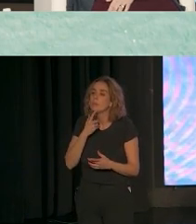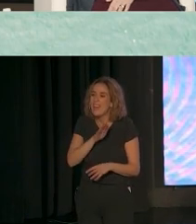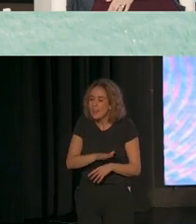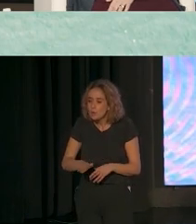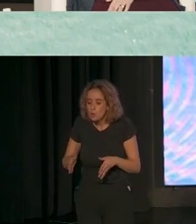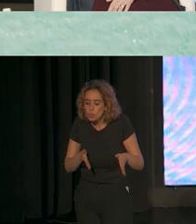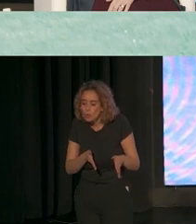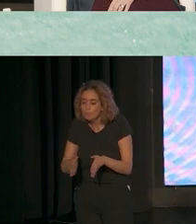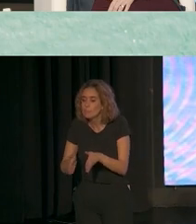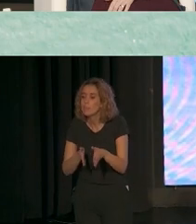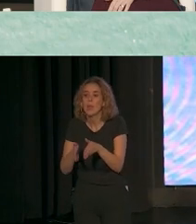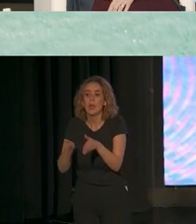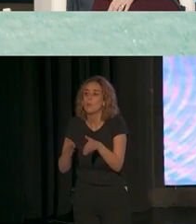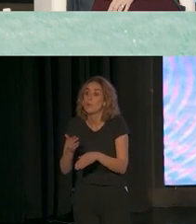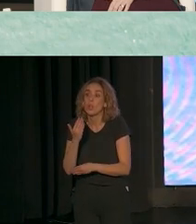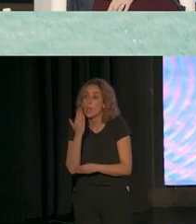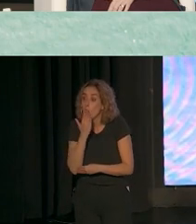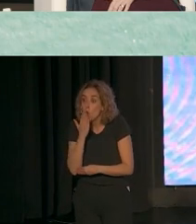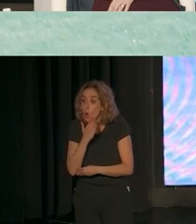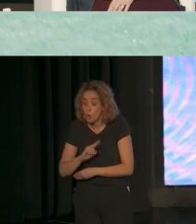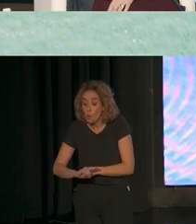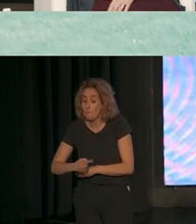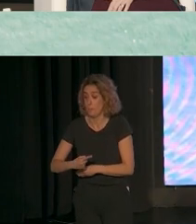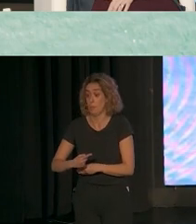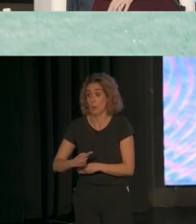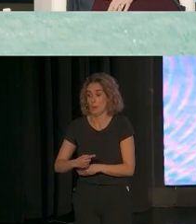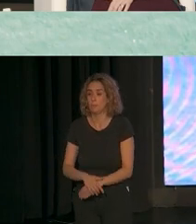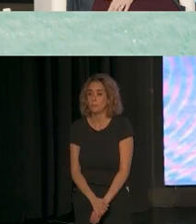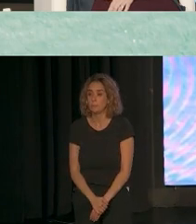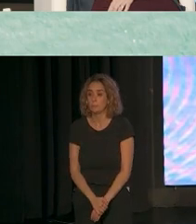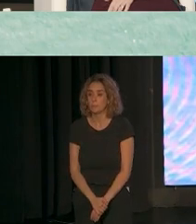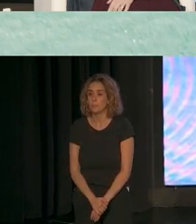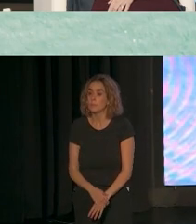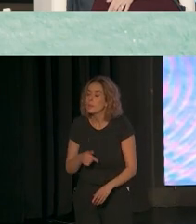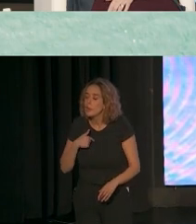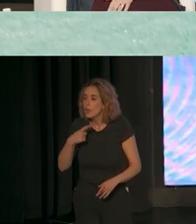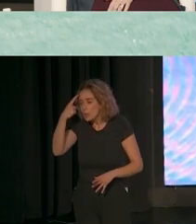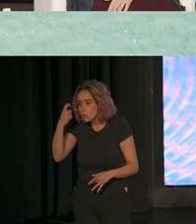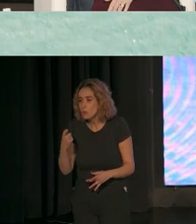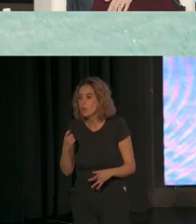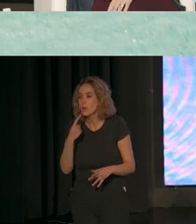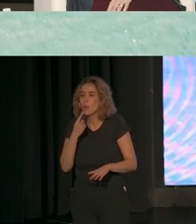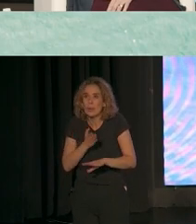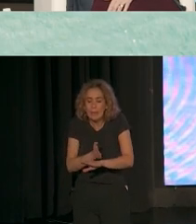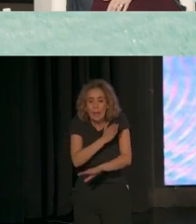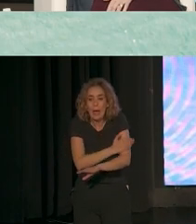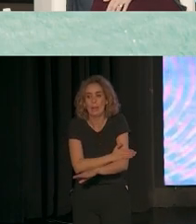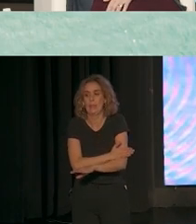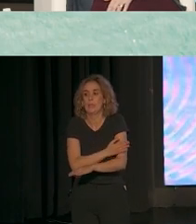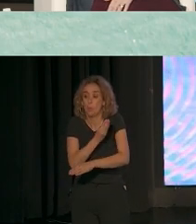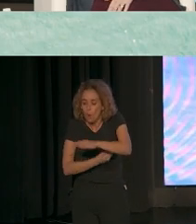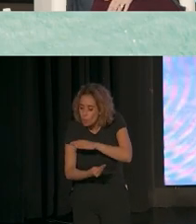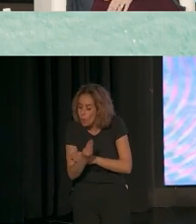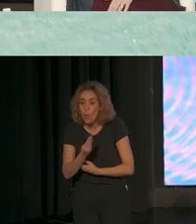una trayectoria en preescolar. Y yo creo que es incluso antes, ¿no? En el